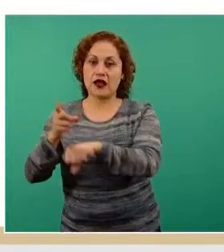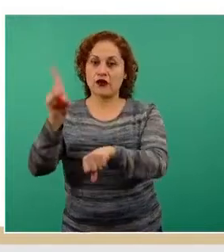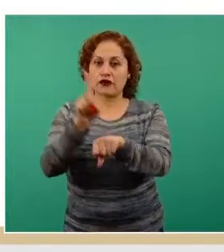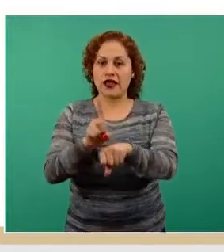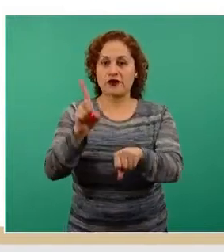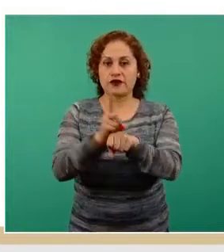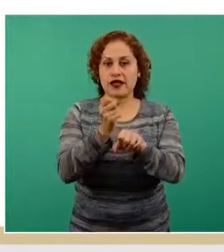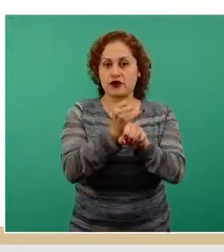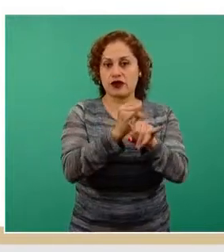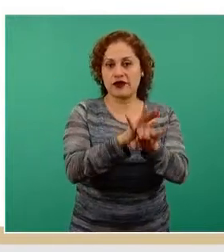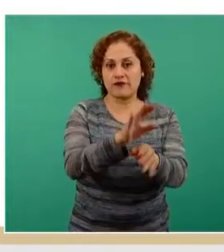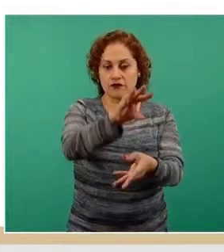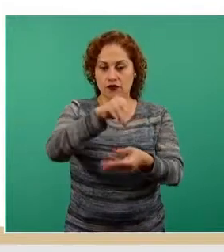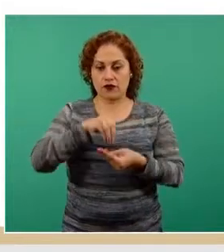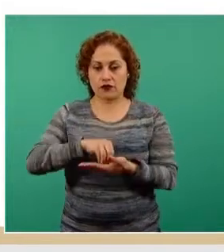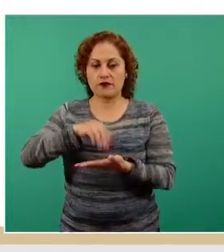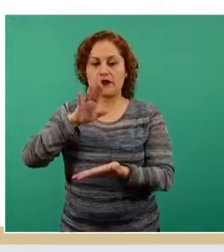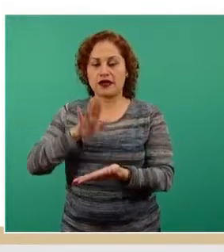Tenemos